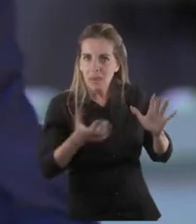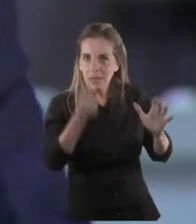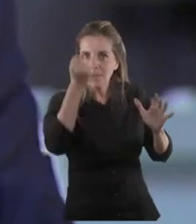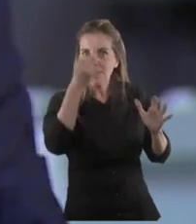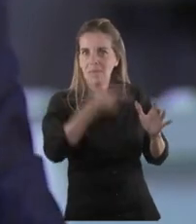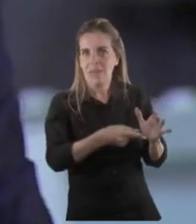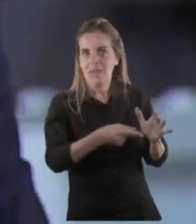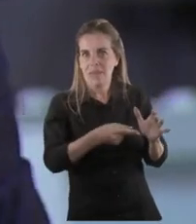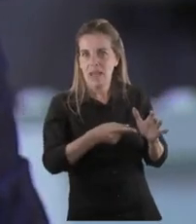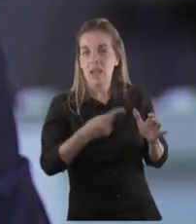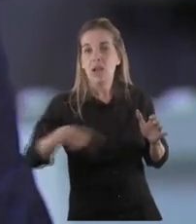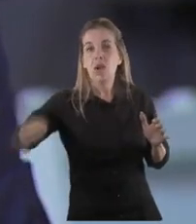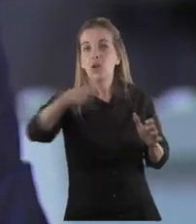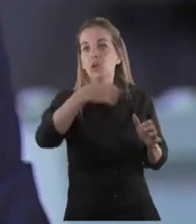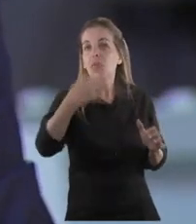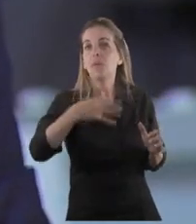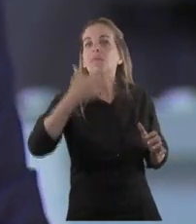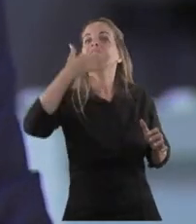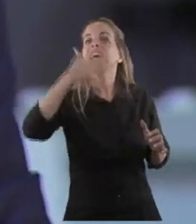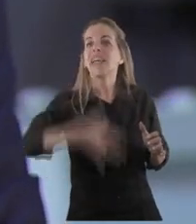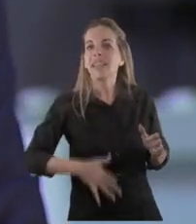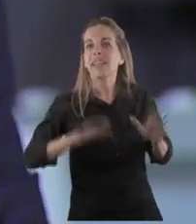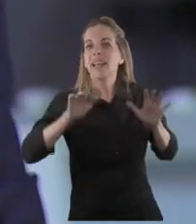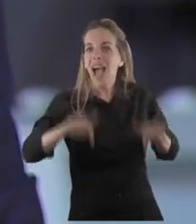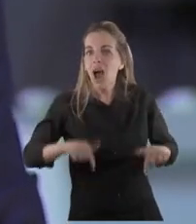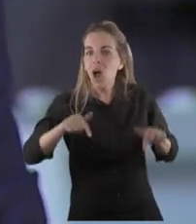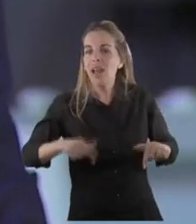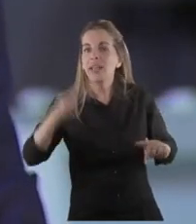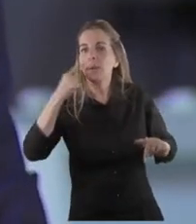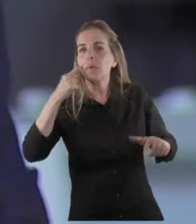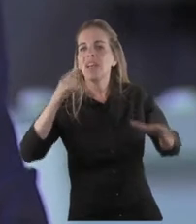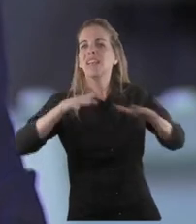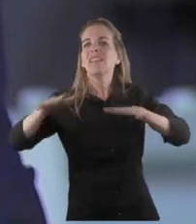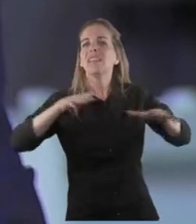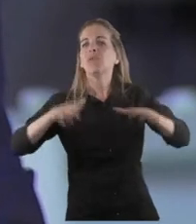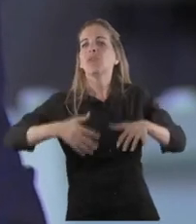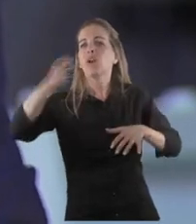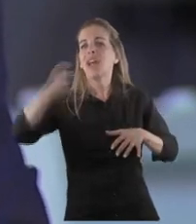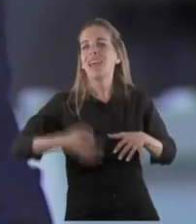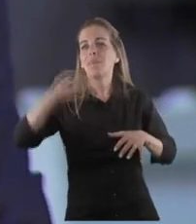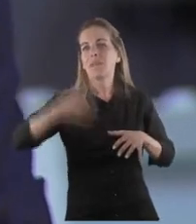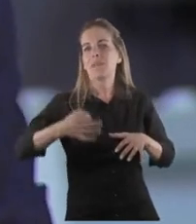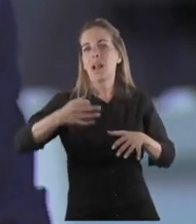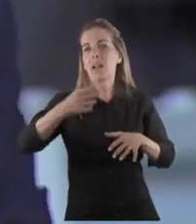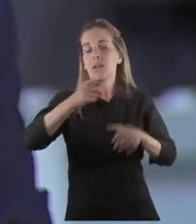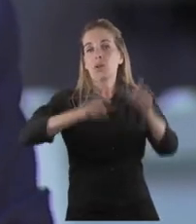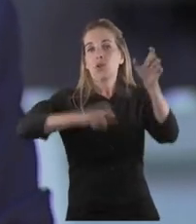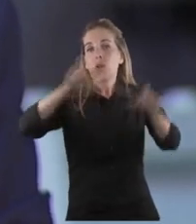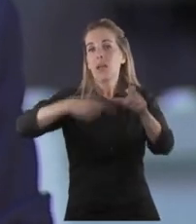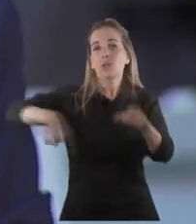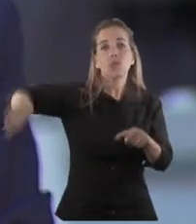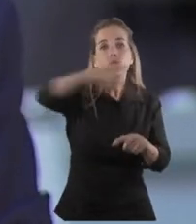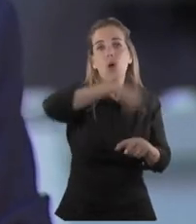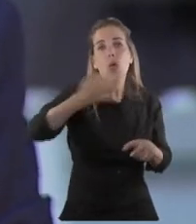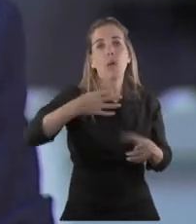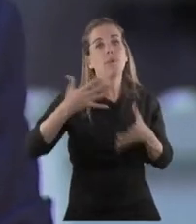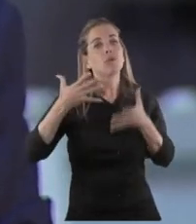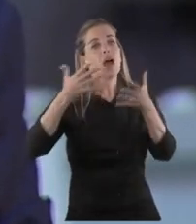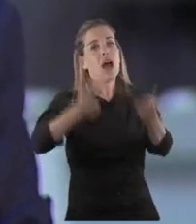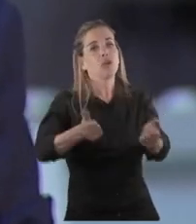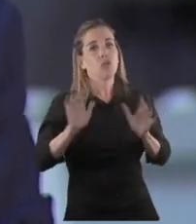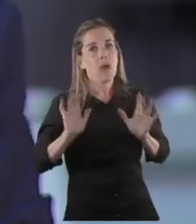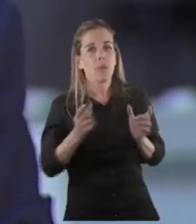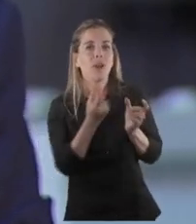Lo que debemos entender es que estamos viviendo un momento excepcional en el que todos debemos colaborar, porque el problema de los precios